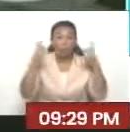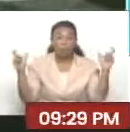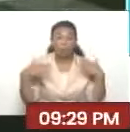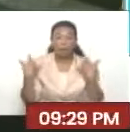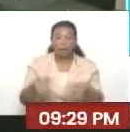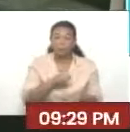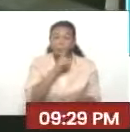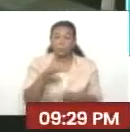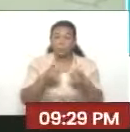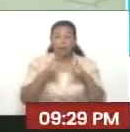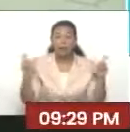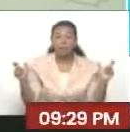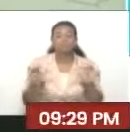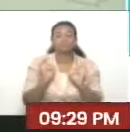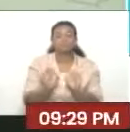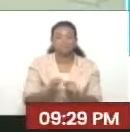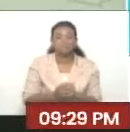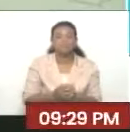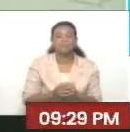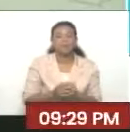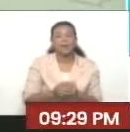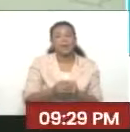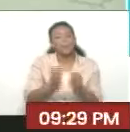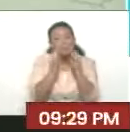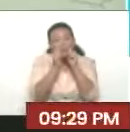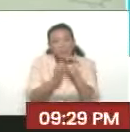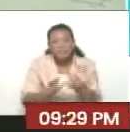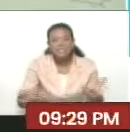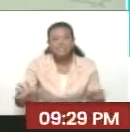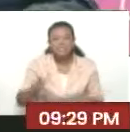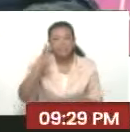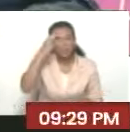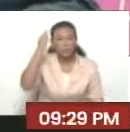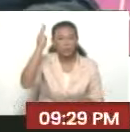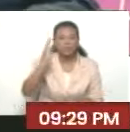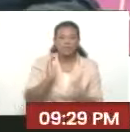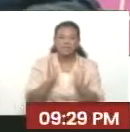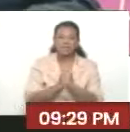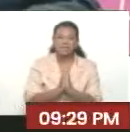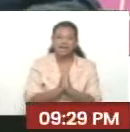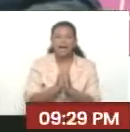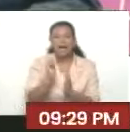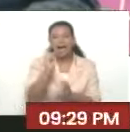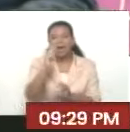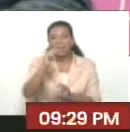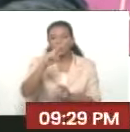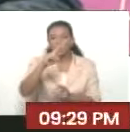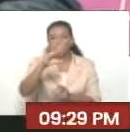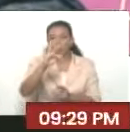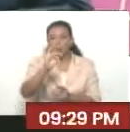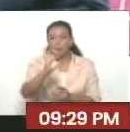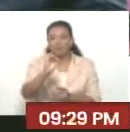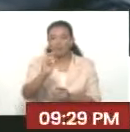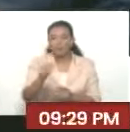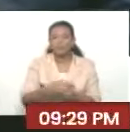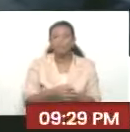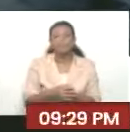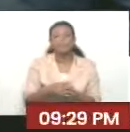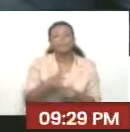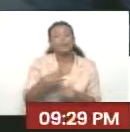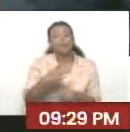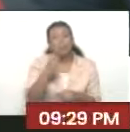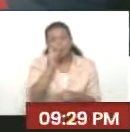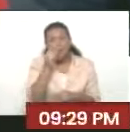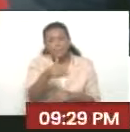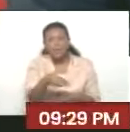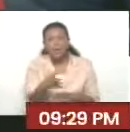pues. Urbanismo bendecido por San Arnulfo Romero de las Américas. Douglas,